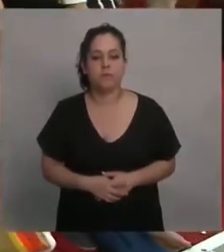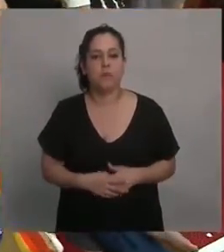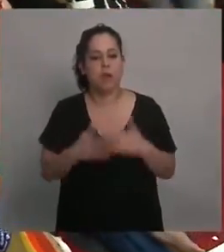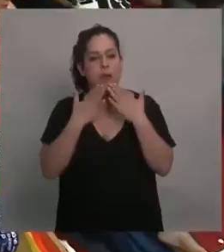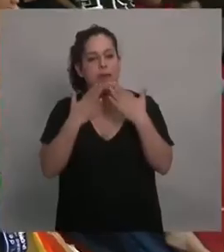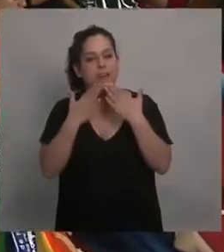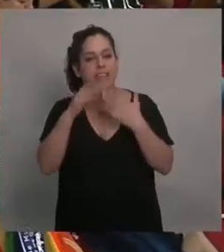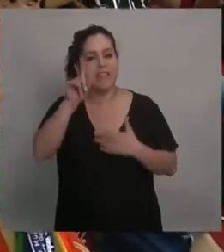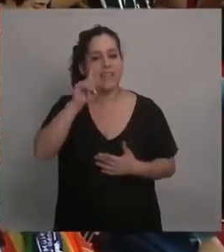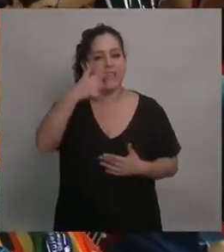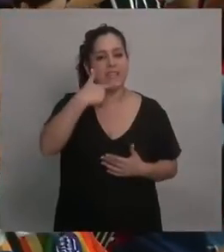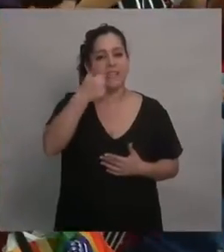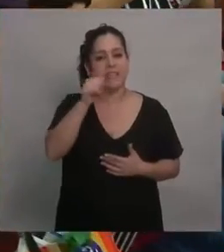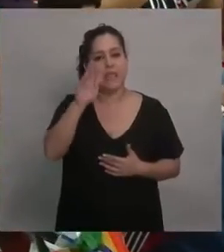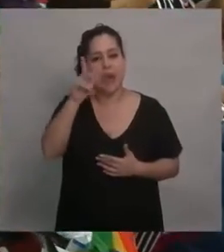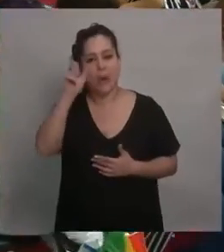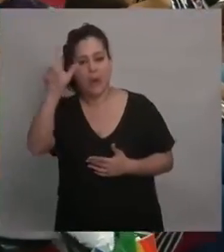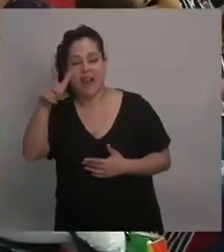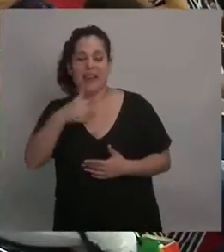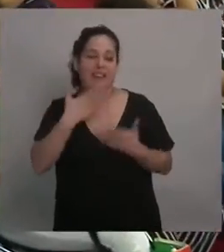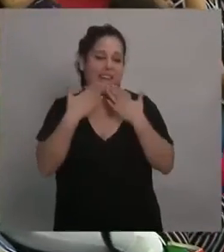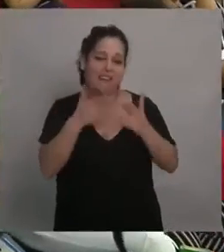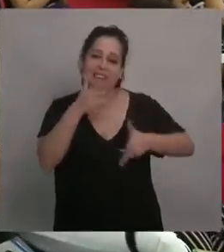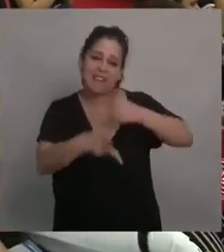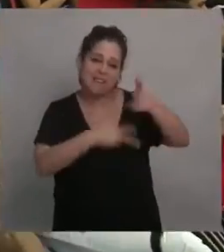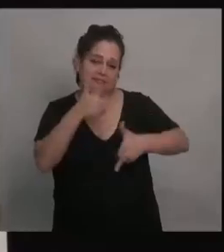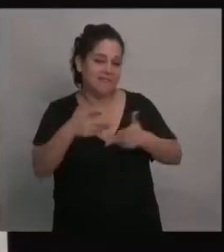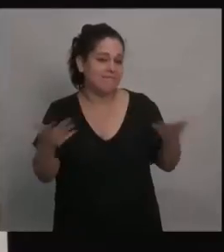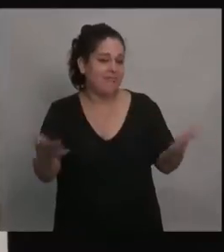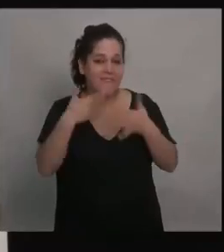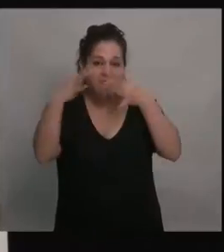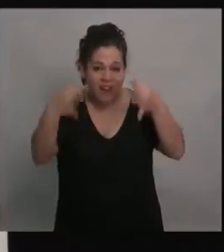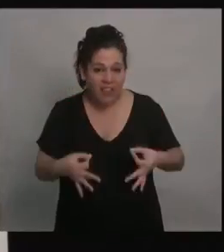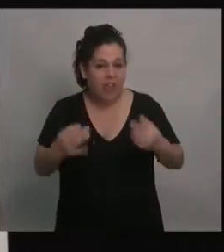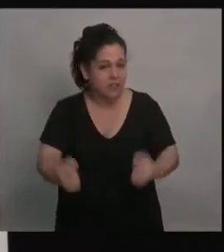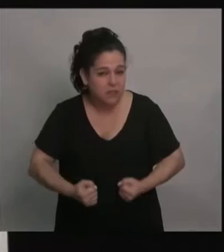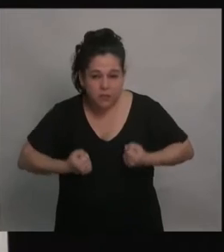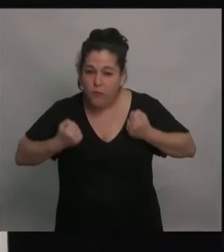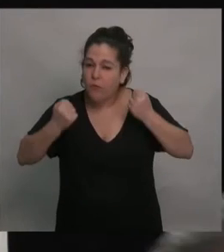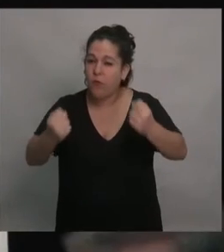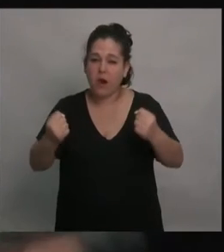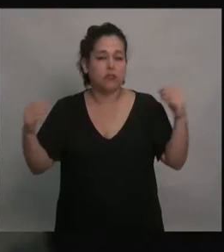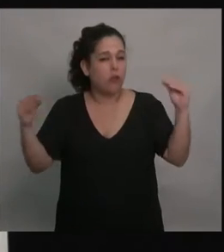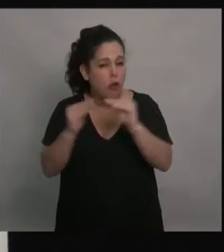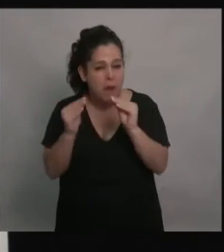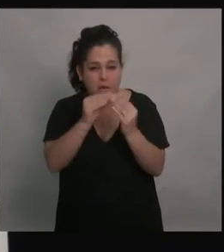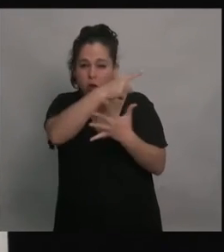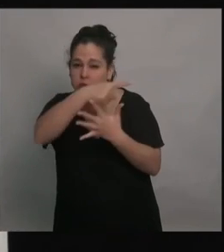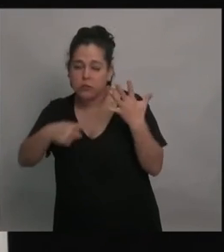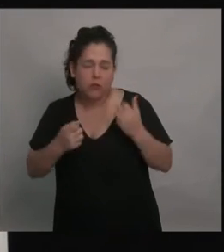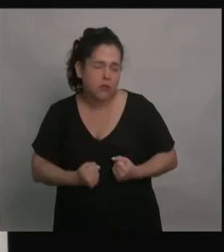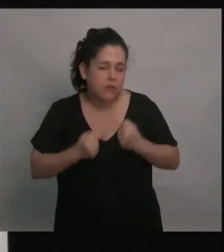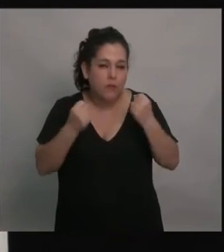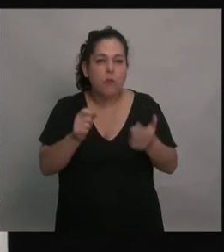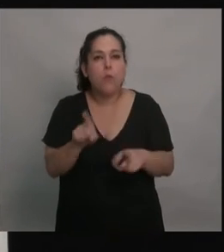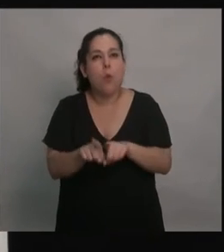Gracias, Isabel, gracias por tus palabras. Realmente el esfuerzo que han hecho los compañeros son